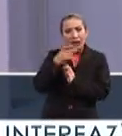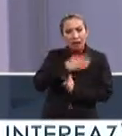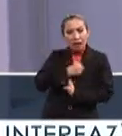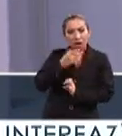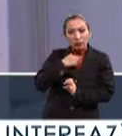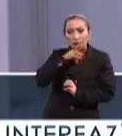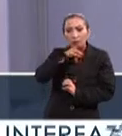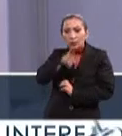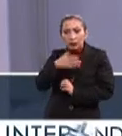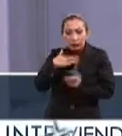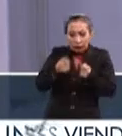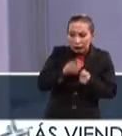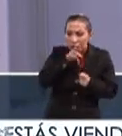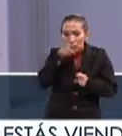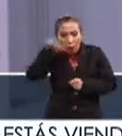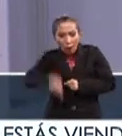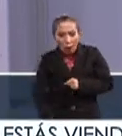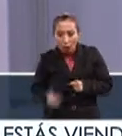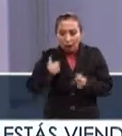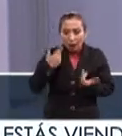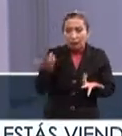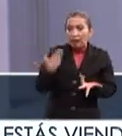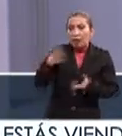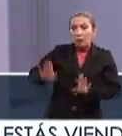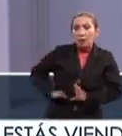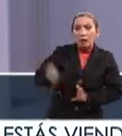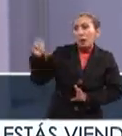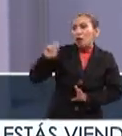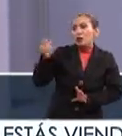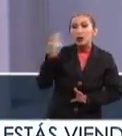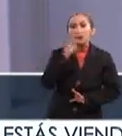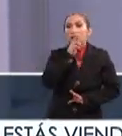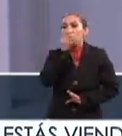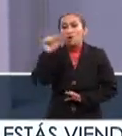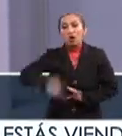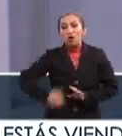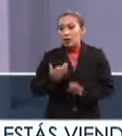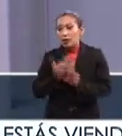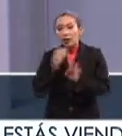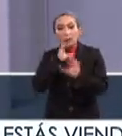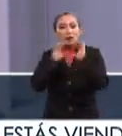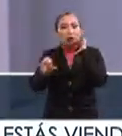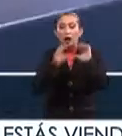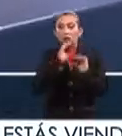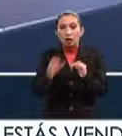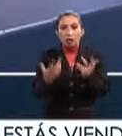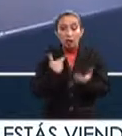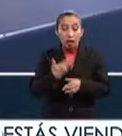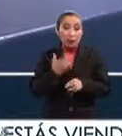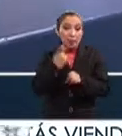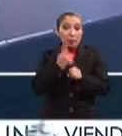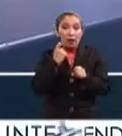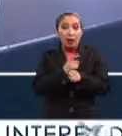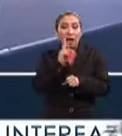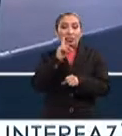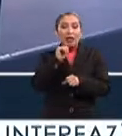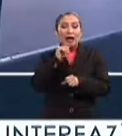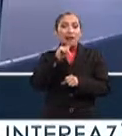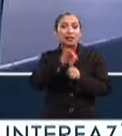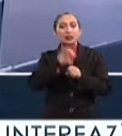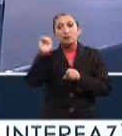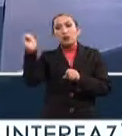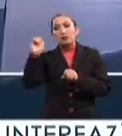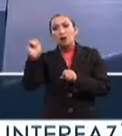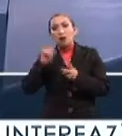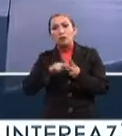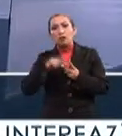obsesionados con dar respuesta a los mensajes de esta pareja o de este quedante, o como le digan, porque bueno, ahora es primero quedante, luego ya novios,